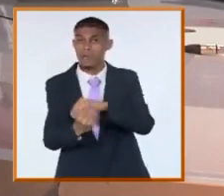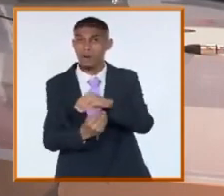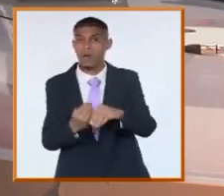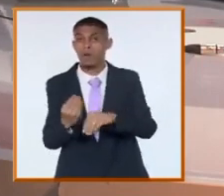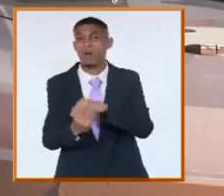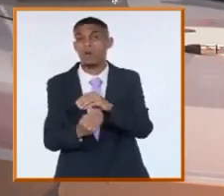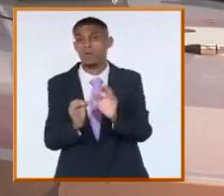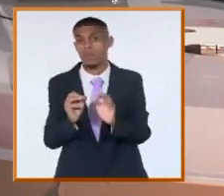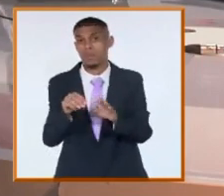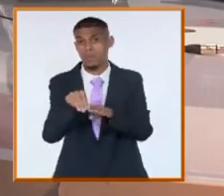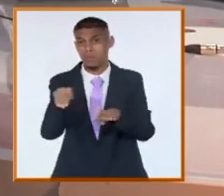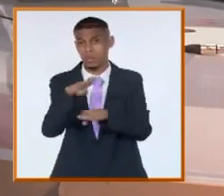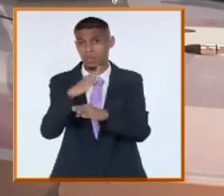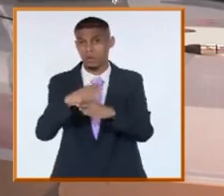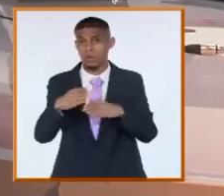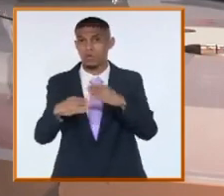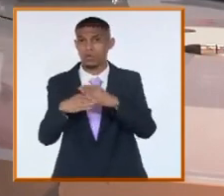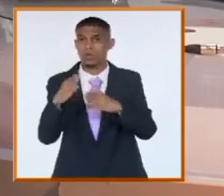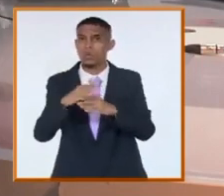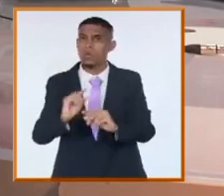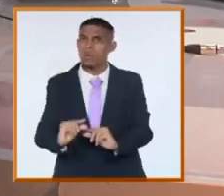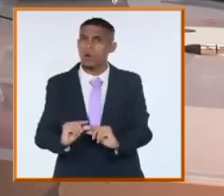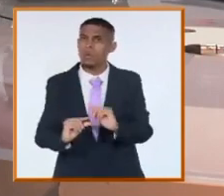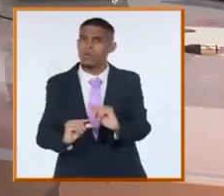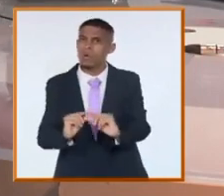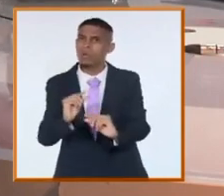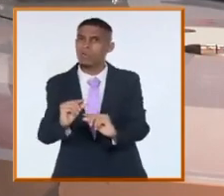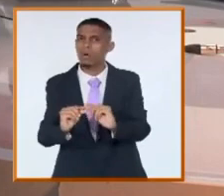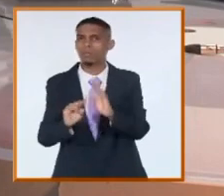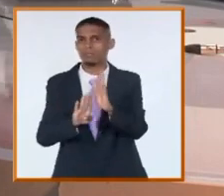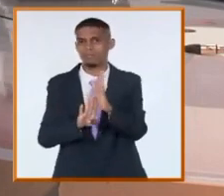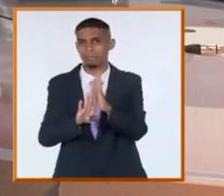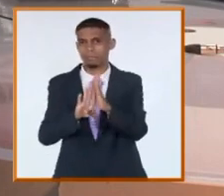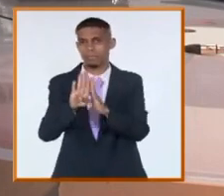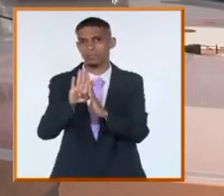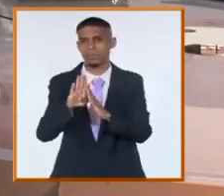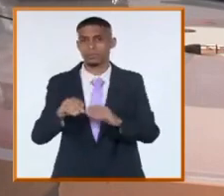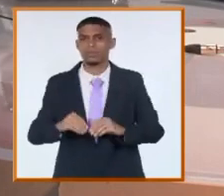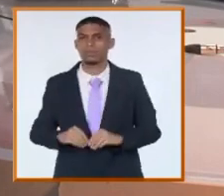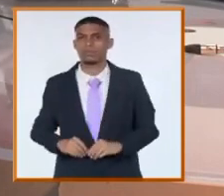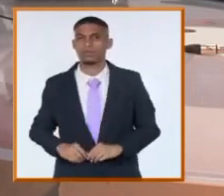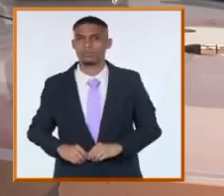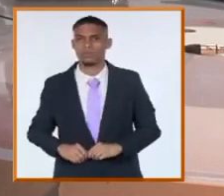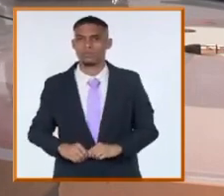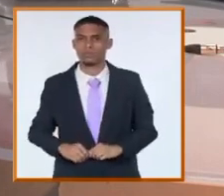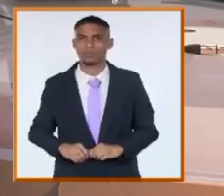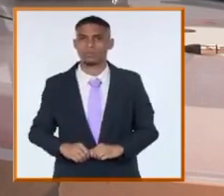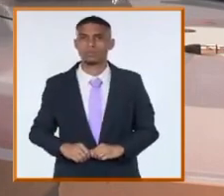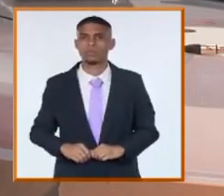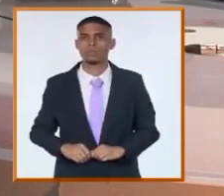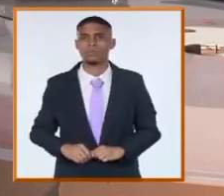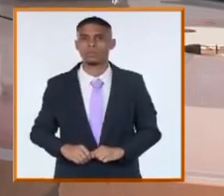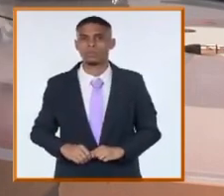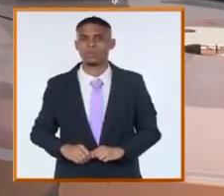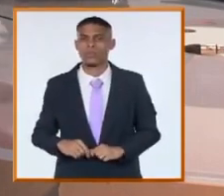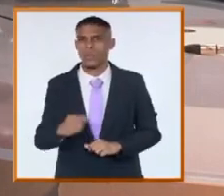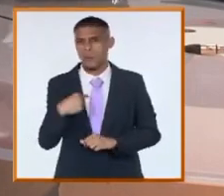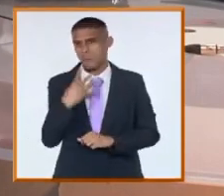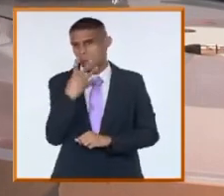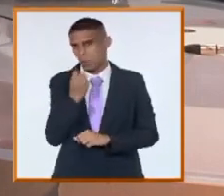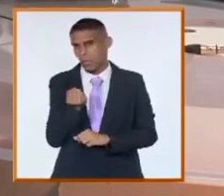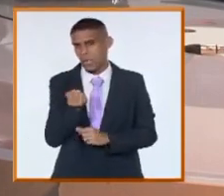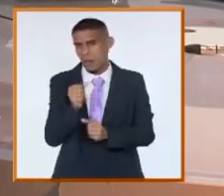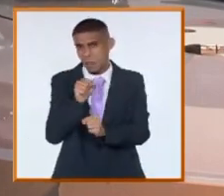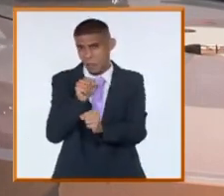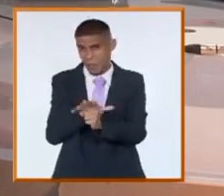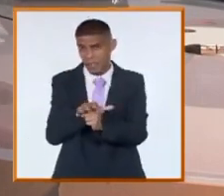construcción también ha ido pues adecuando sus maneras y su y sus también sus instituciones me gustaría comenzar